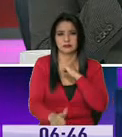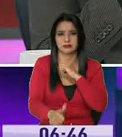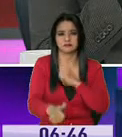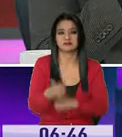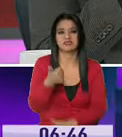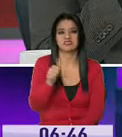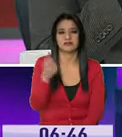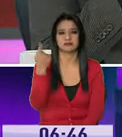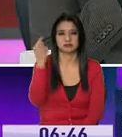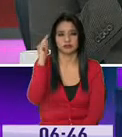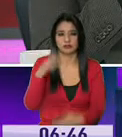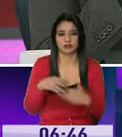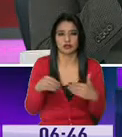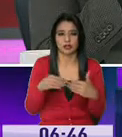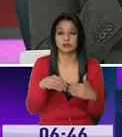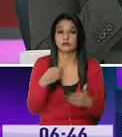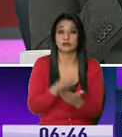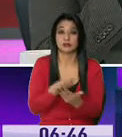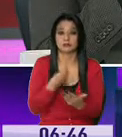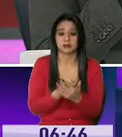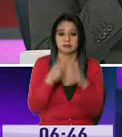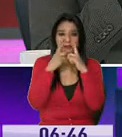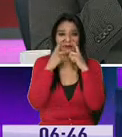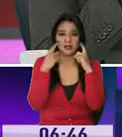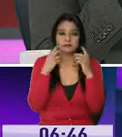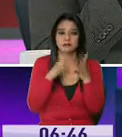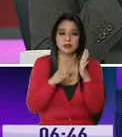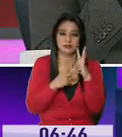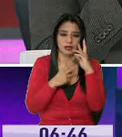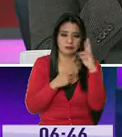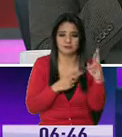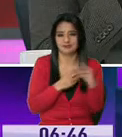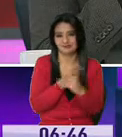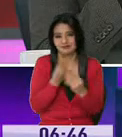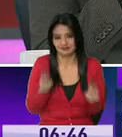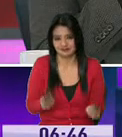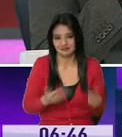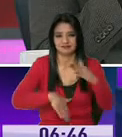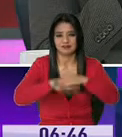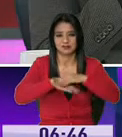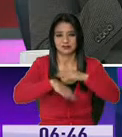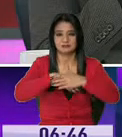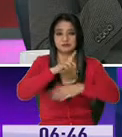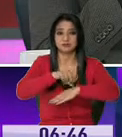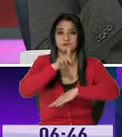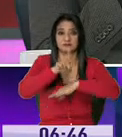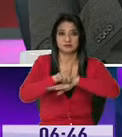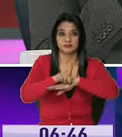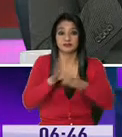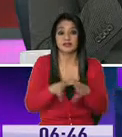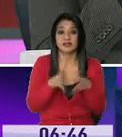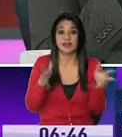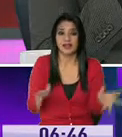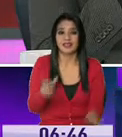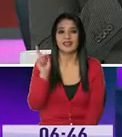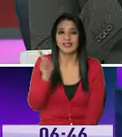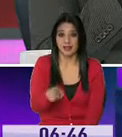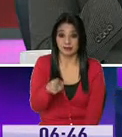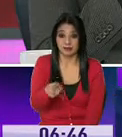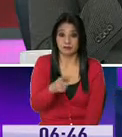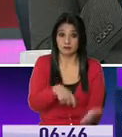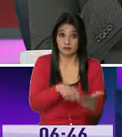Directivo y por ley él tiene un techo para contratar. Ese techo se determina de acuerdo a las propias resoluciones